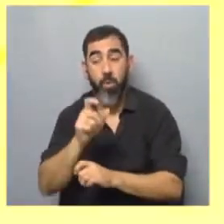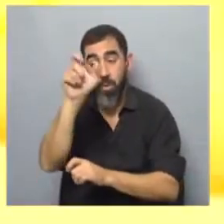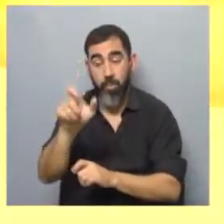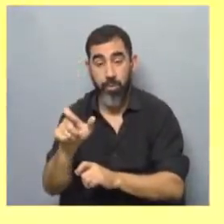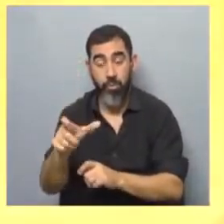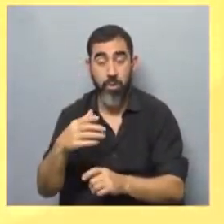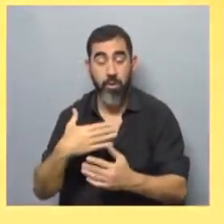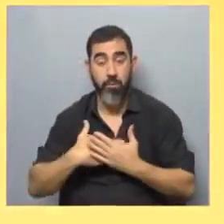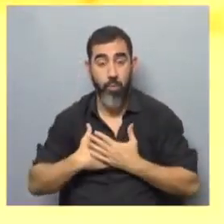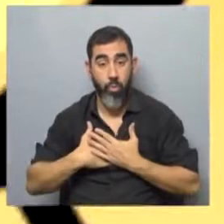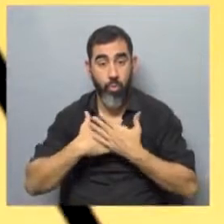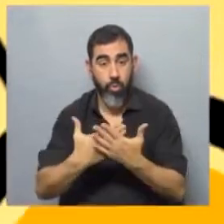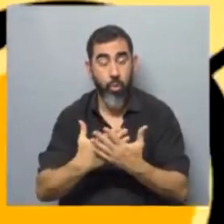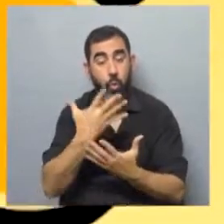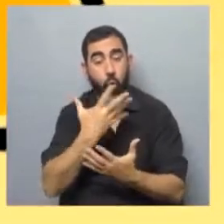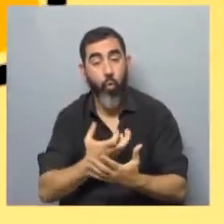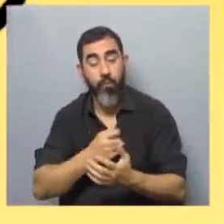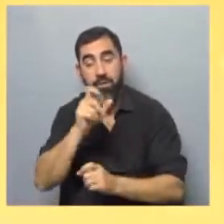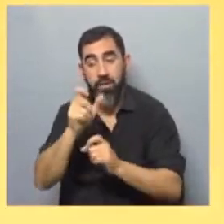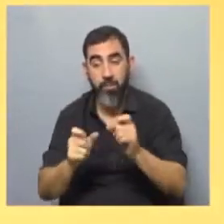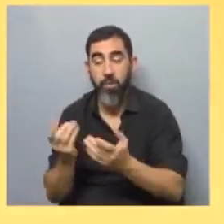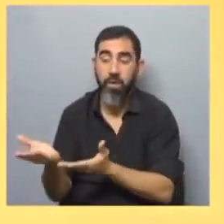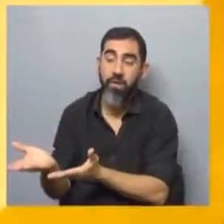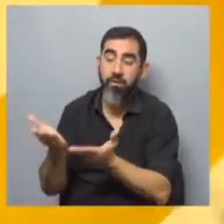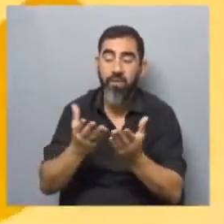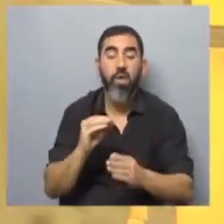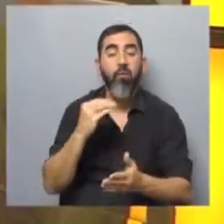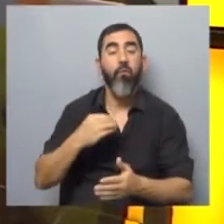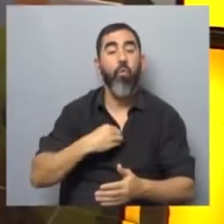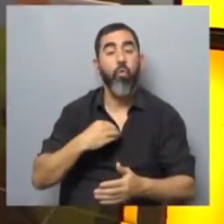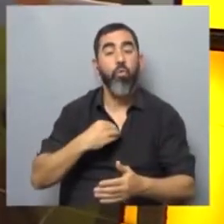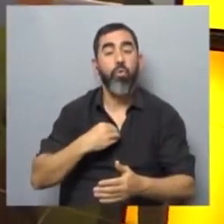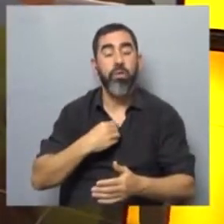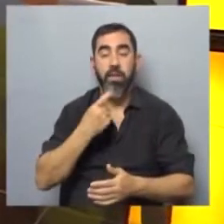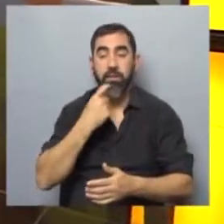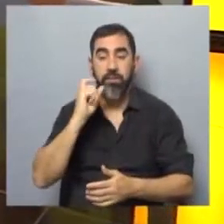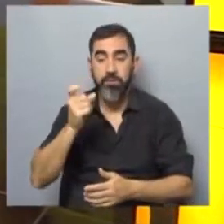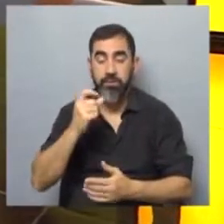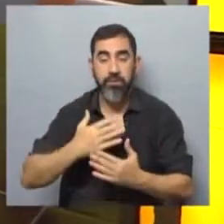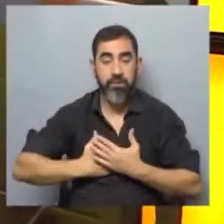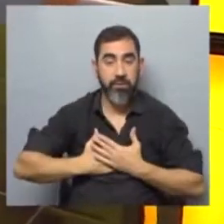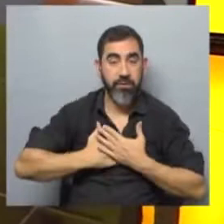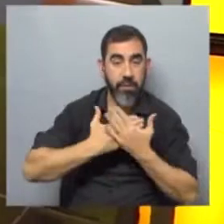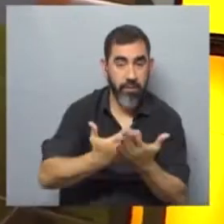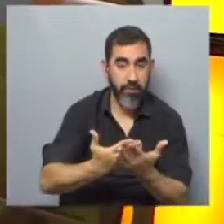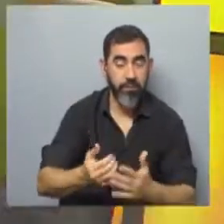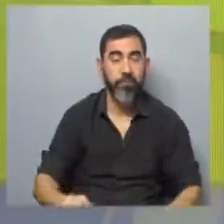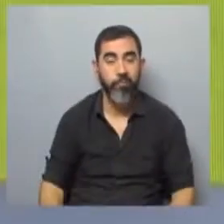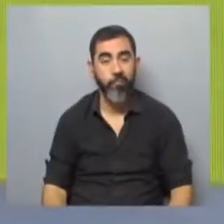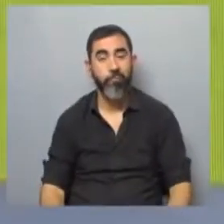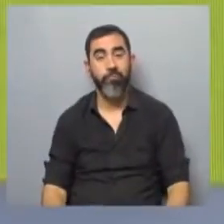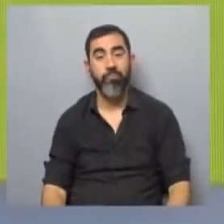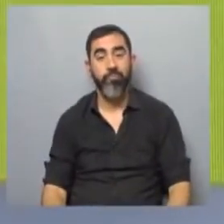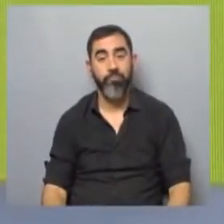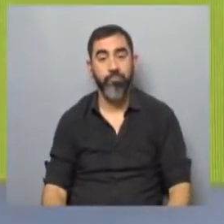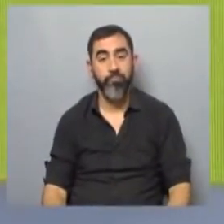persona, convencer a las personas o invitarlas voluntariamente a acercarse a los bancos de sangre para donar